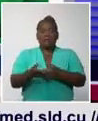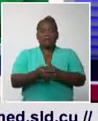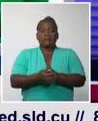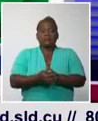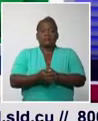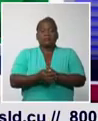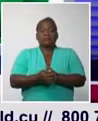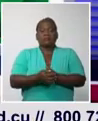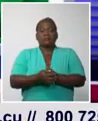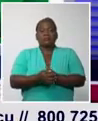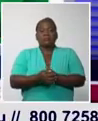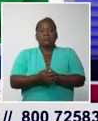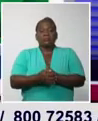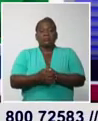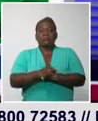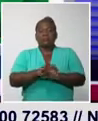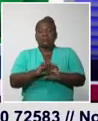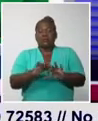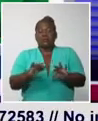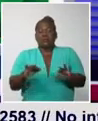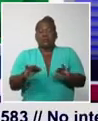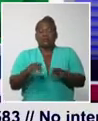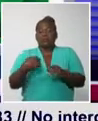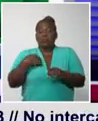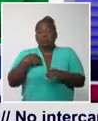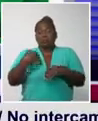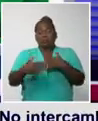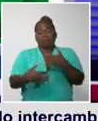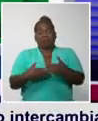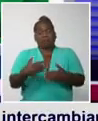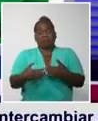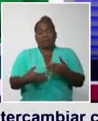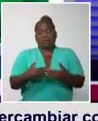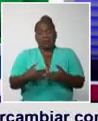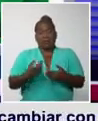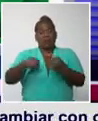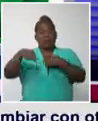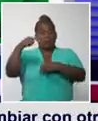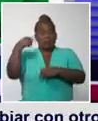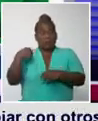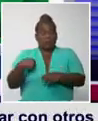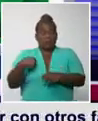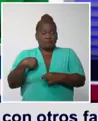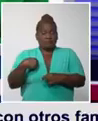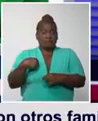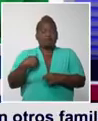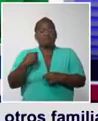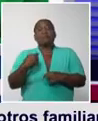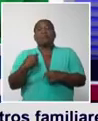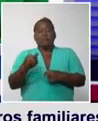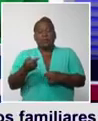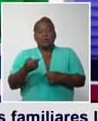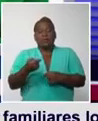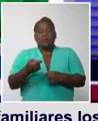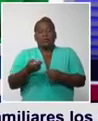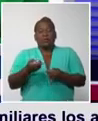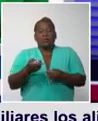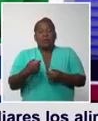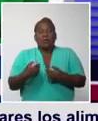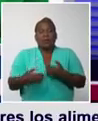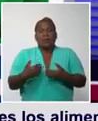radiológico, gasométrico, y lamentablemente en el día de ayer hace un cuadro súbito de